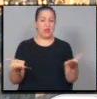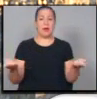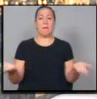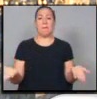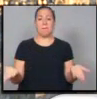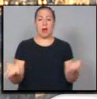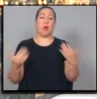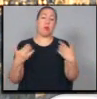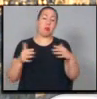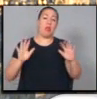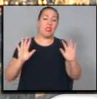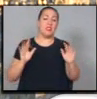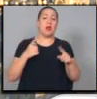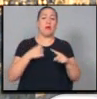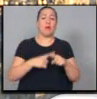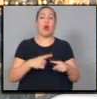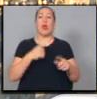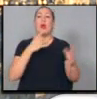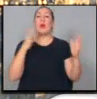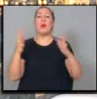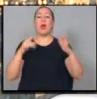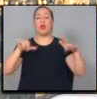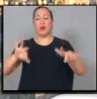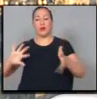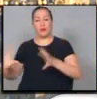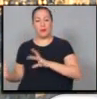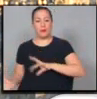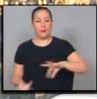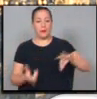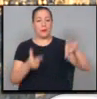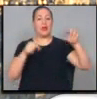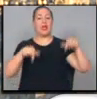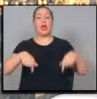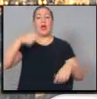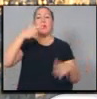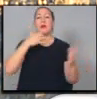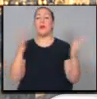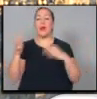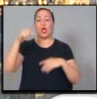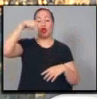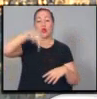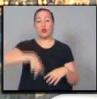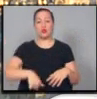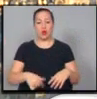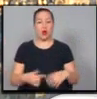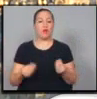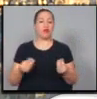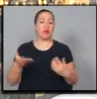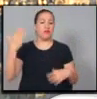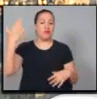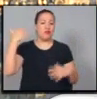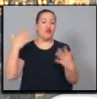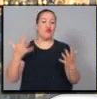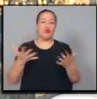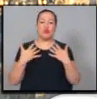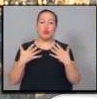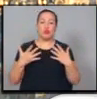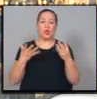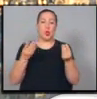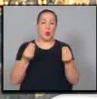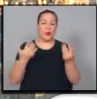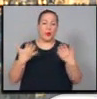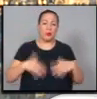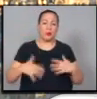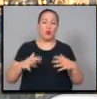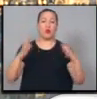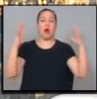puede dar, ¿no? Rotó el viento, viento sur, que trajo alivio porque venimos de jornadas muy, muy calurosas, con humedad alta, con